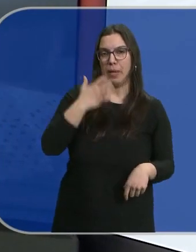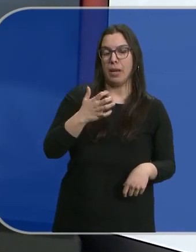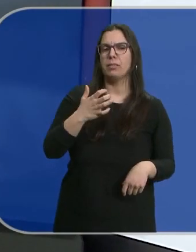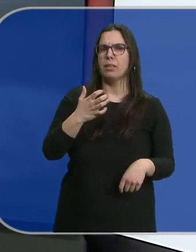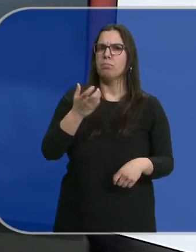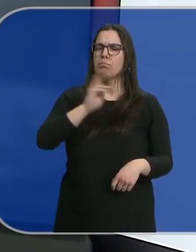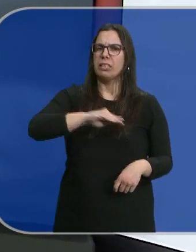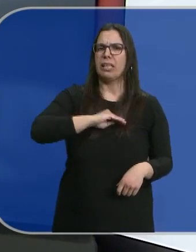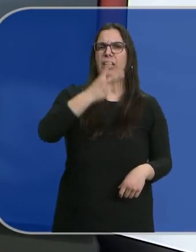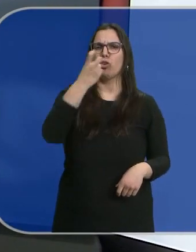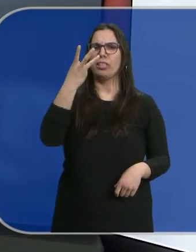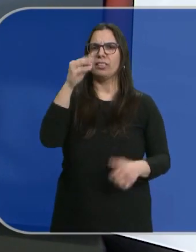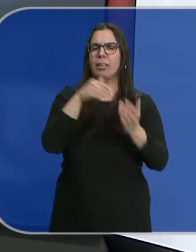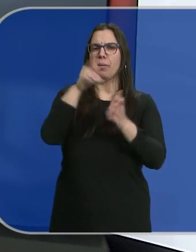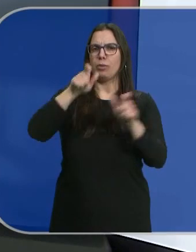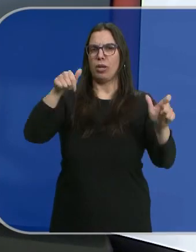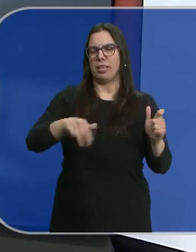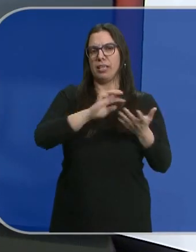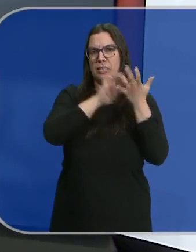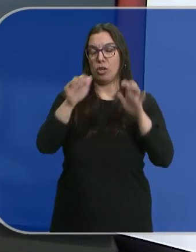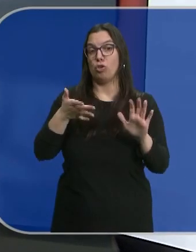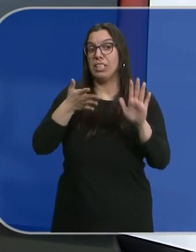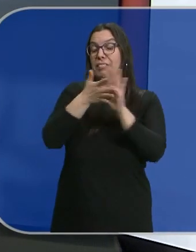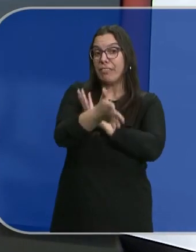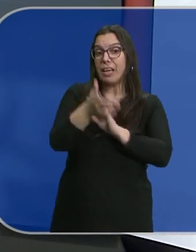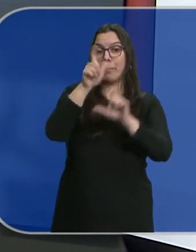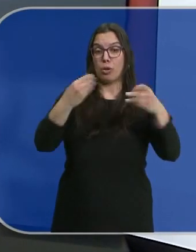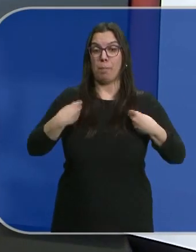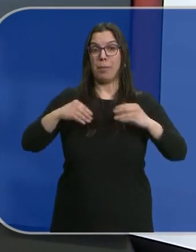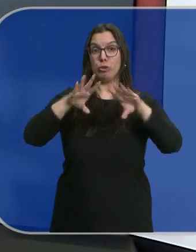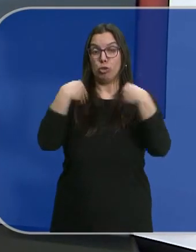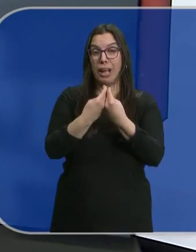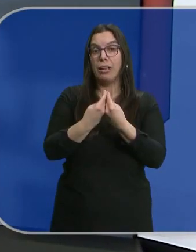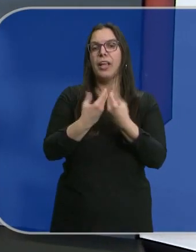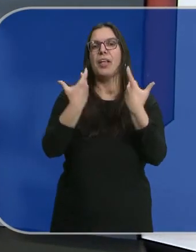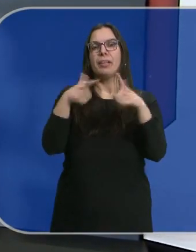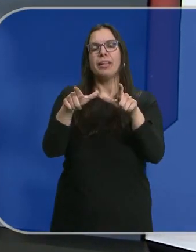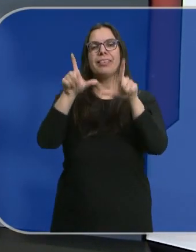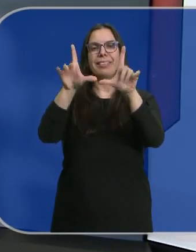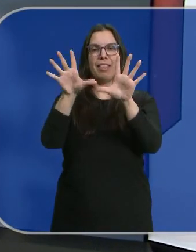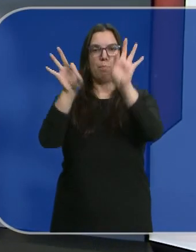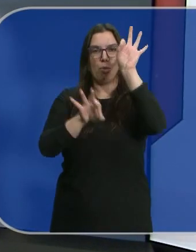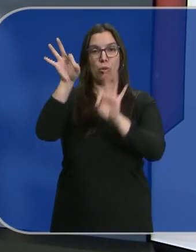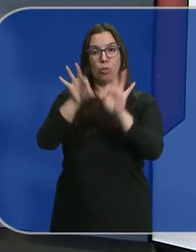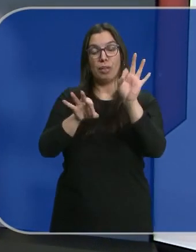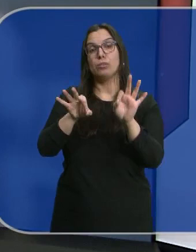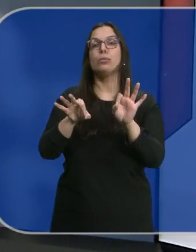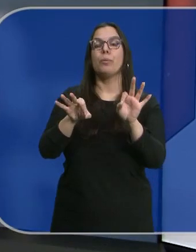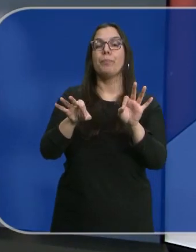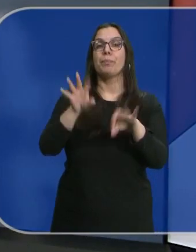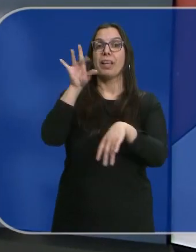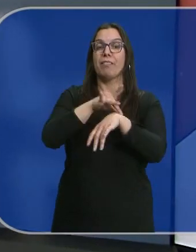no son pocos, 230.000 personas en Castilla y León, que es tanto como el 10% de la población. Para ello sería un paso aumentar el